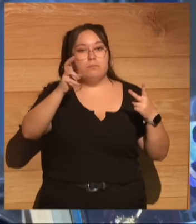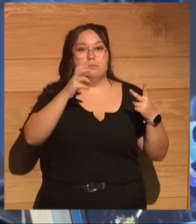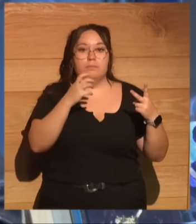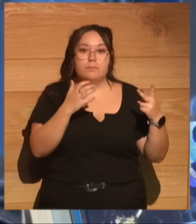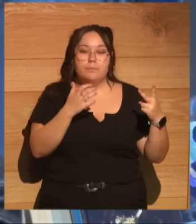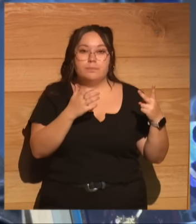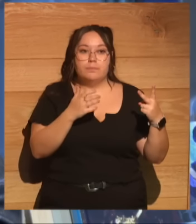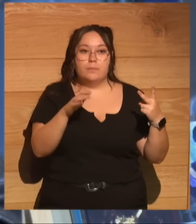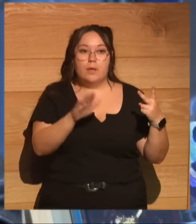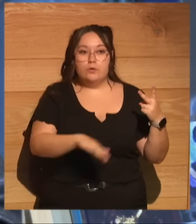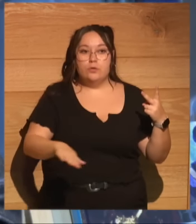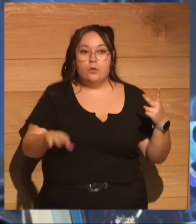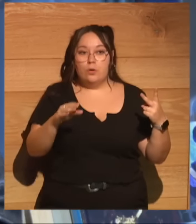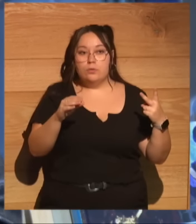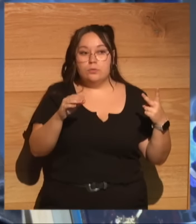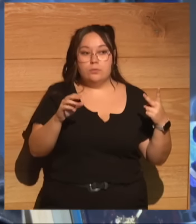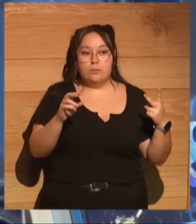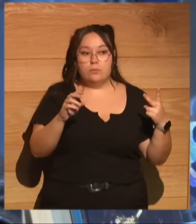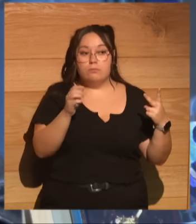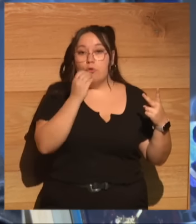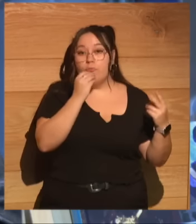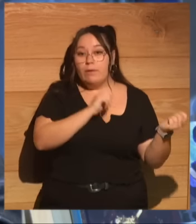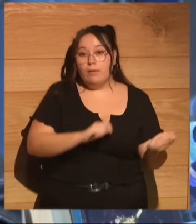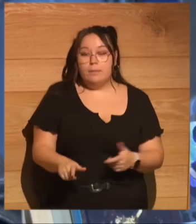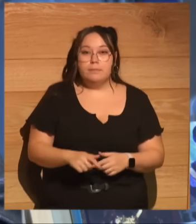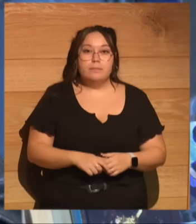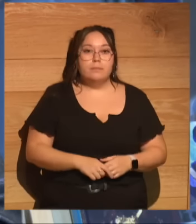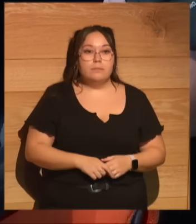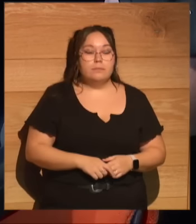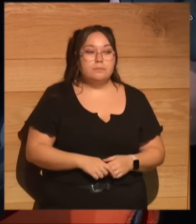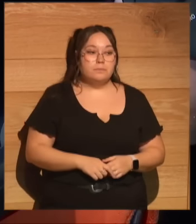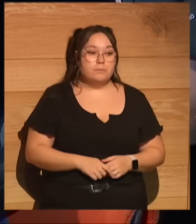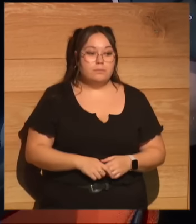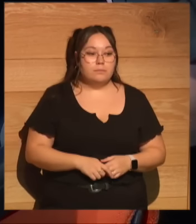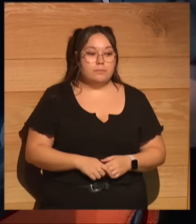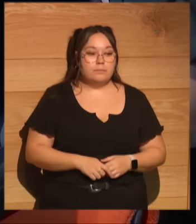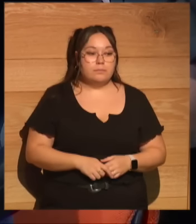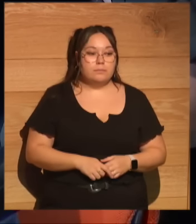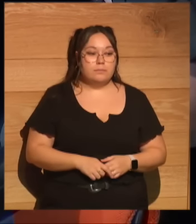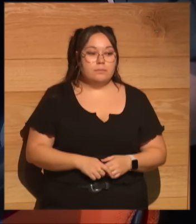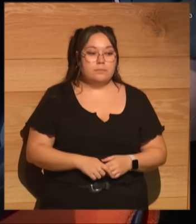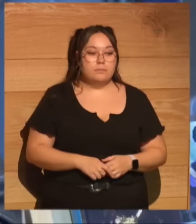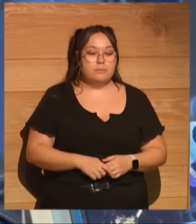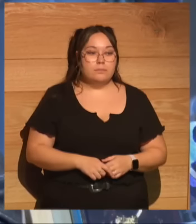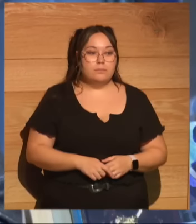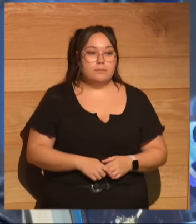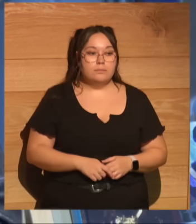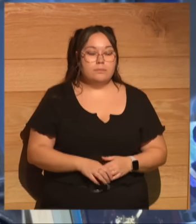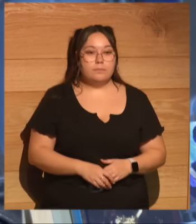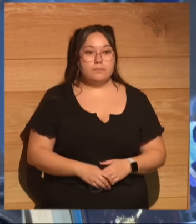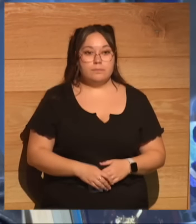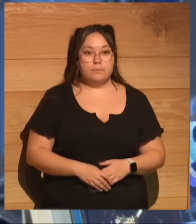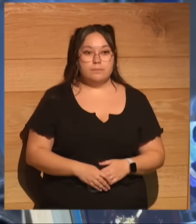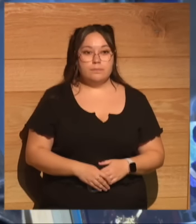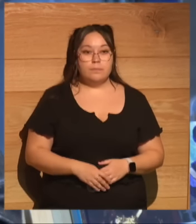le da de comer a los niños cosas que otros no le dan de comer, uh-huh. No les dan de comer. Y tal